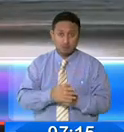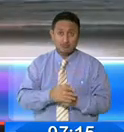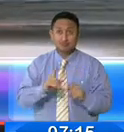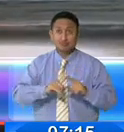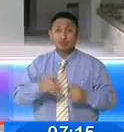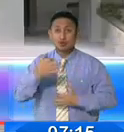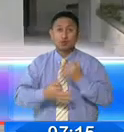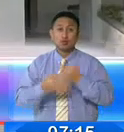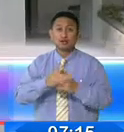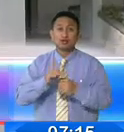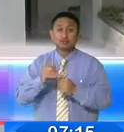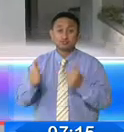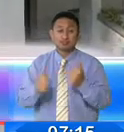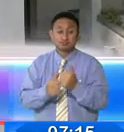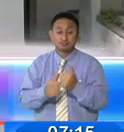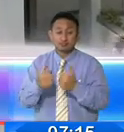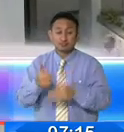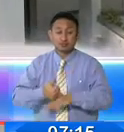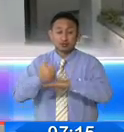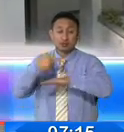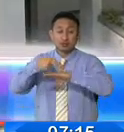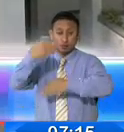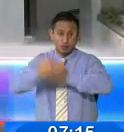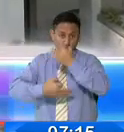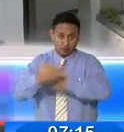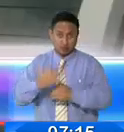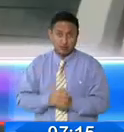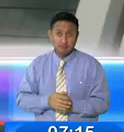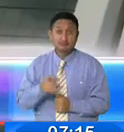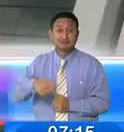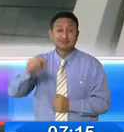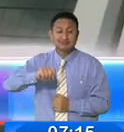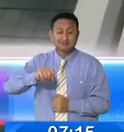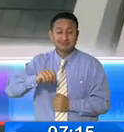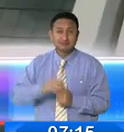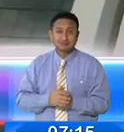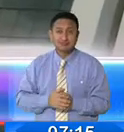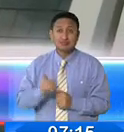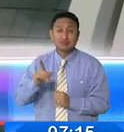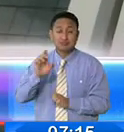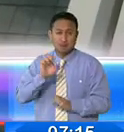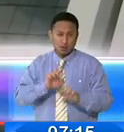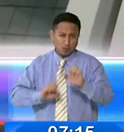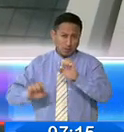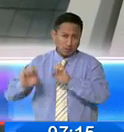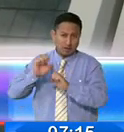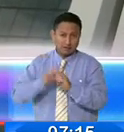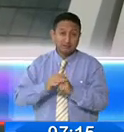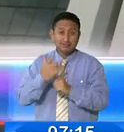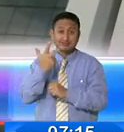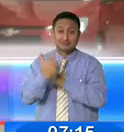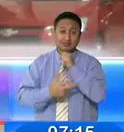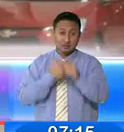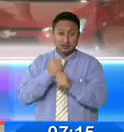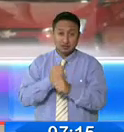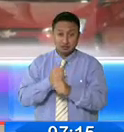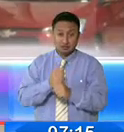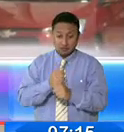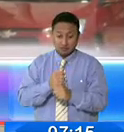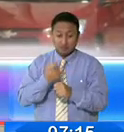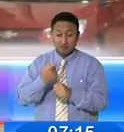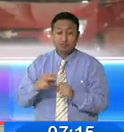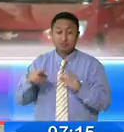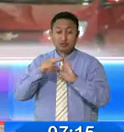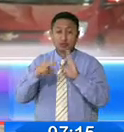y conjueces de la Corte Nacional de Justicia, deberán ser sometidos a una evaluación cada 3 años. De no alcanzar el